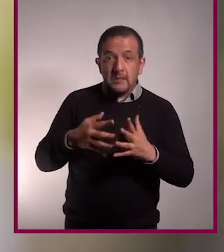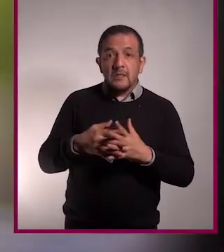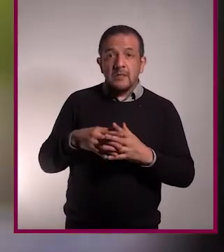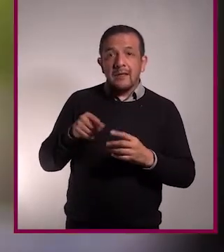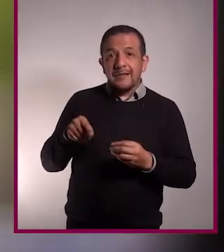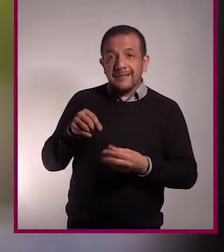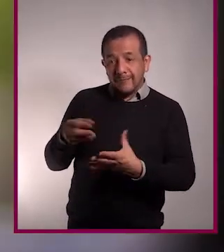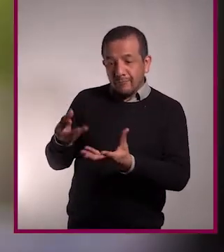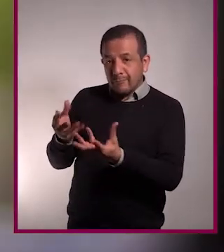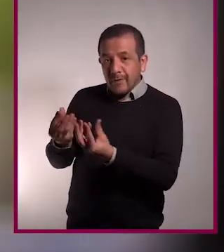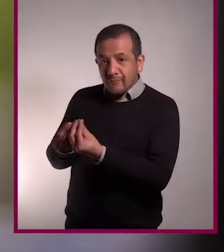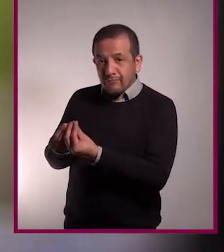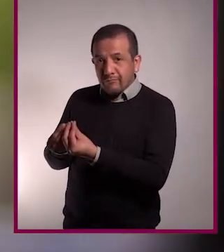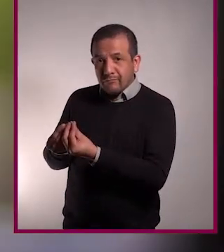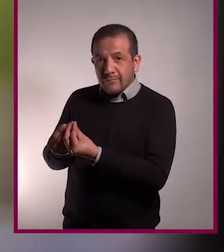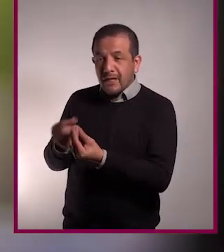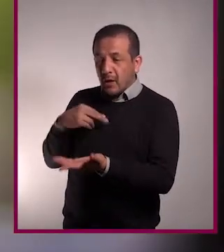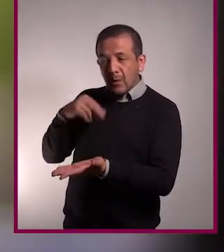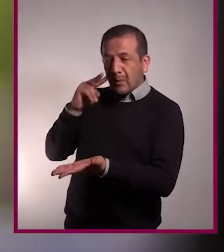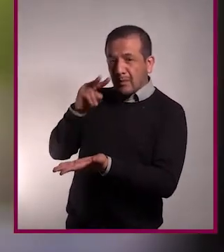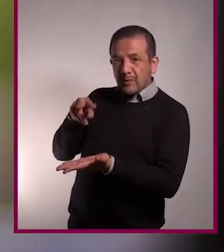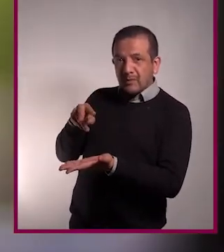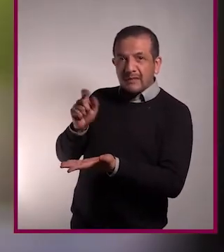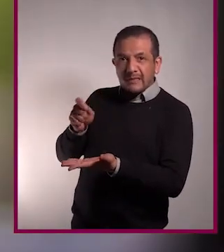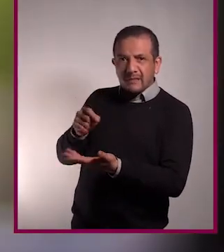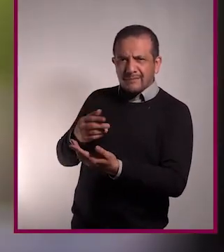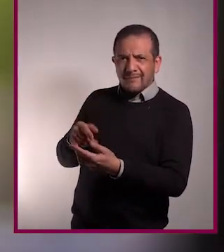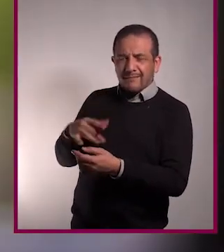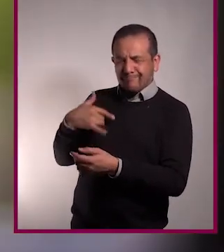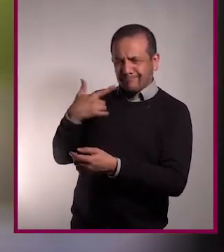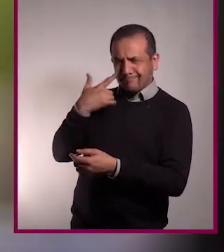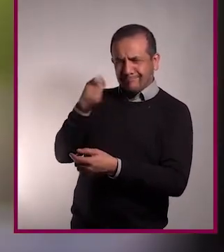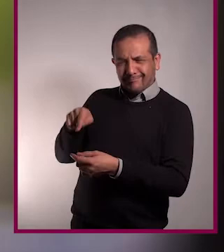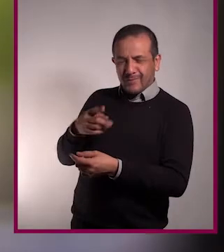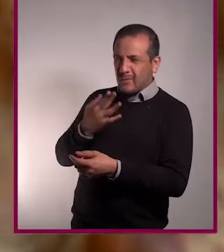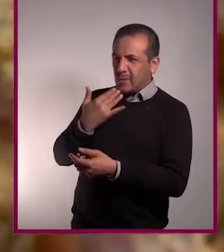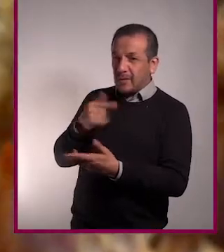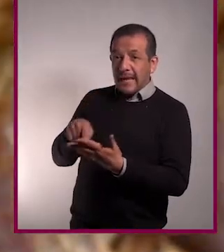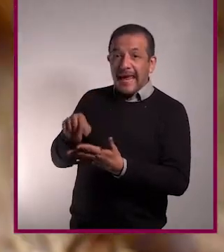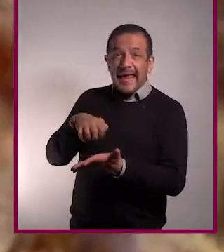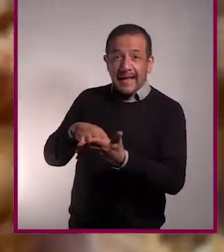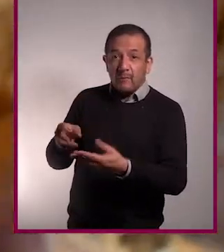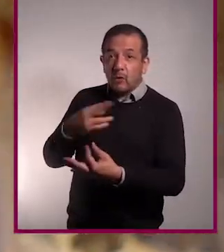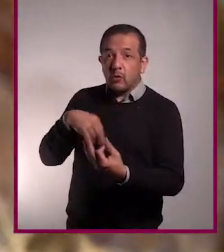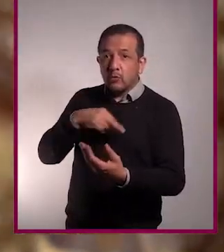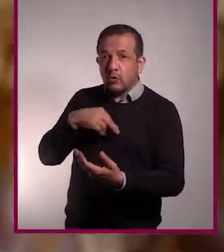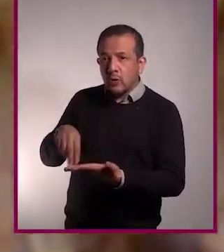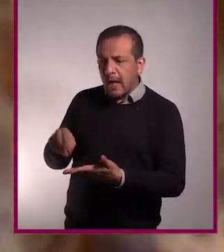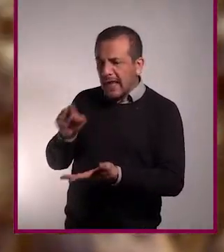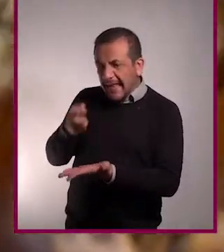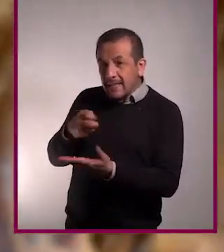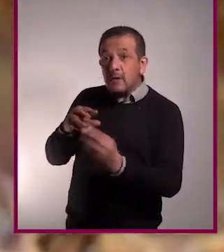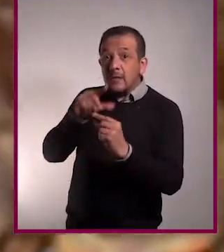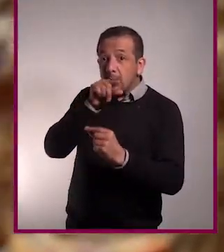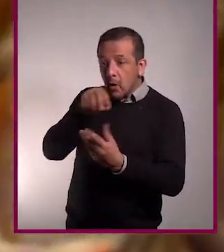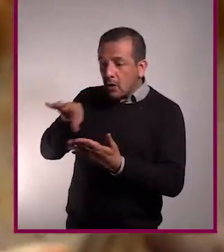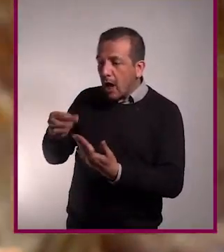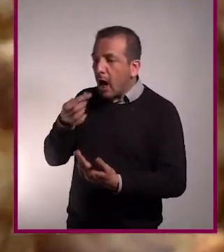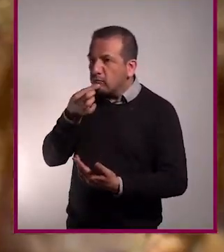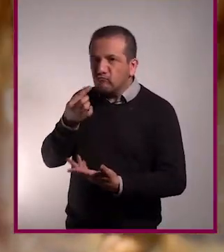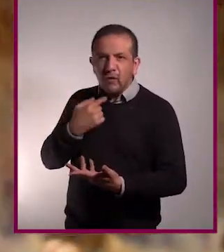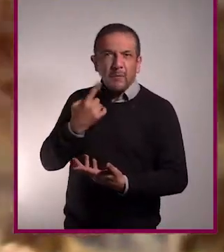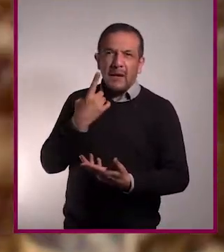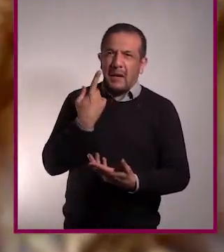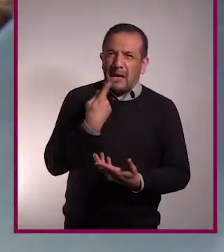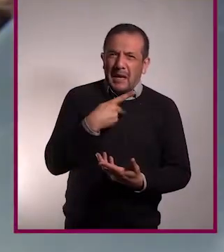industrializados que si incluyen un ingrediente animal o vegetal, este ya es irreconocible. Dicen que son de pollo, por ejemplo, pero en